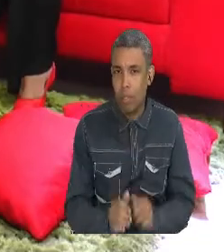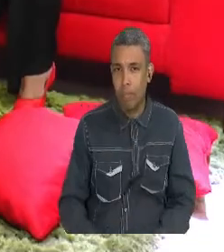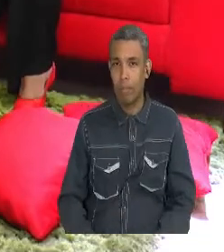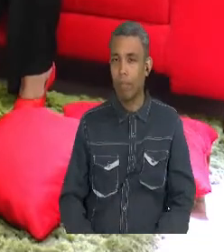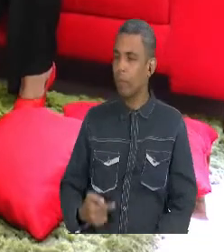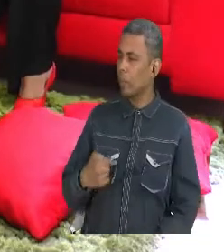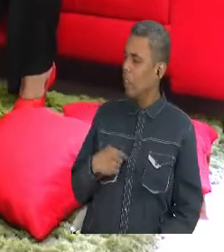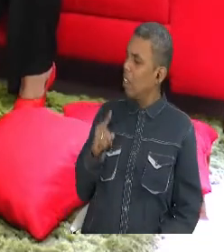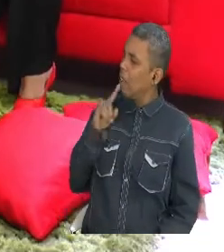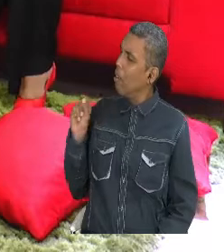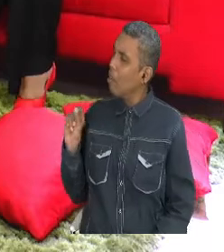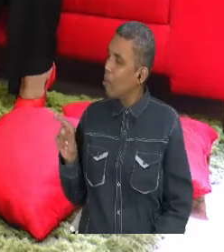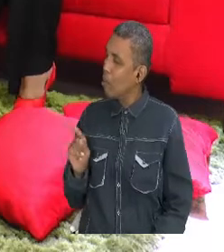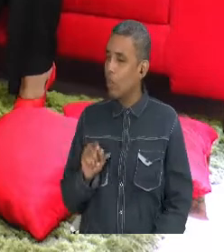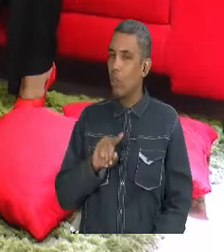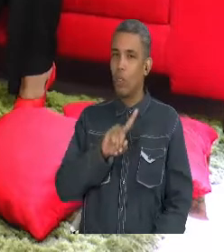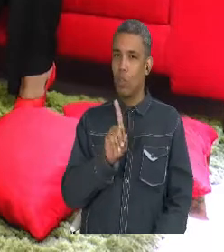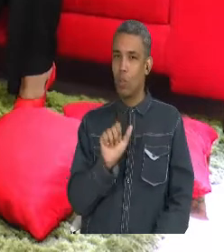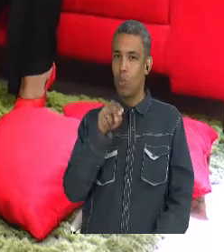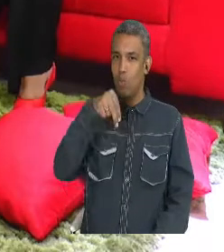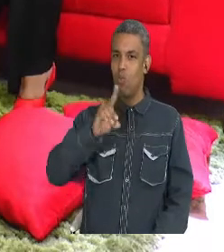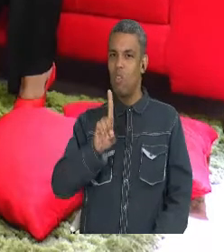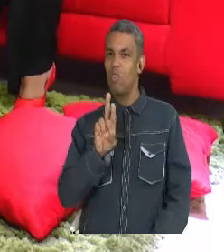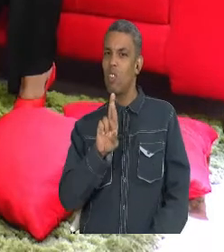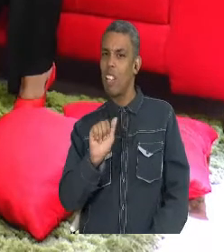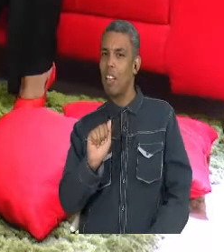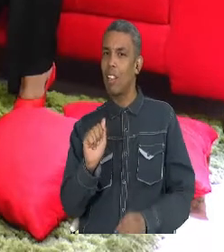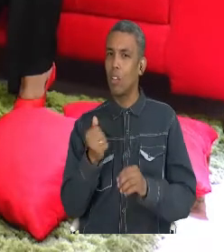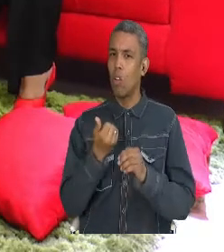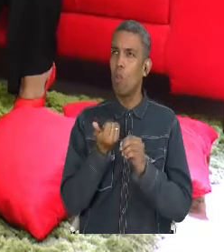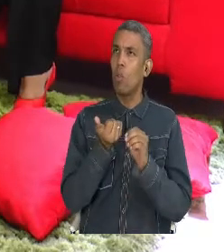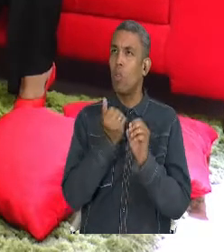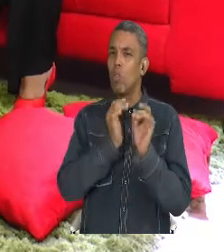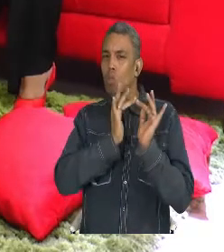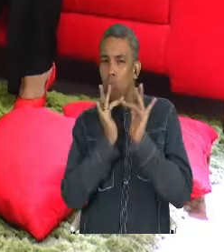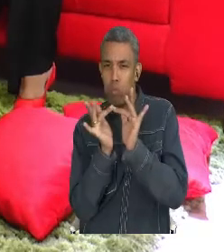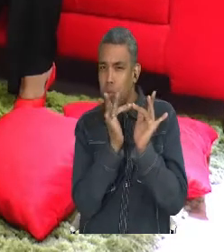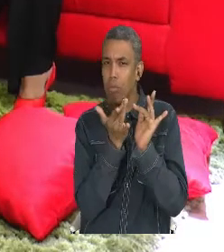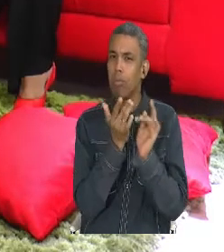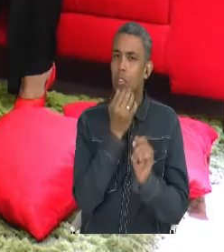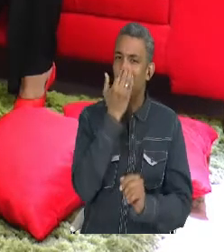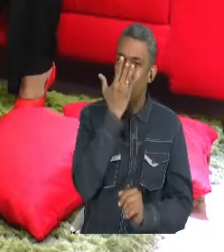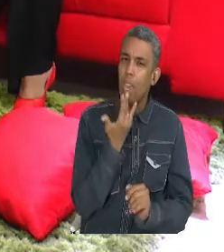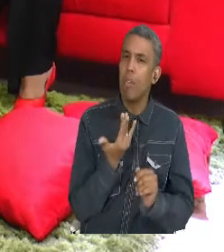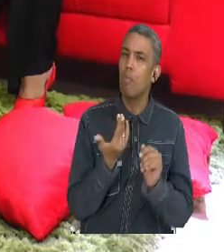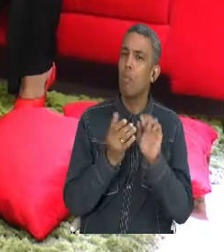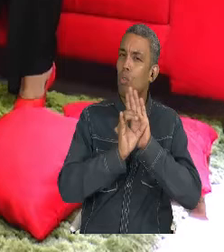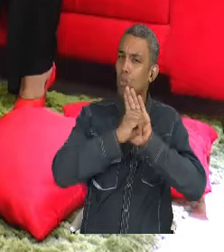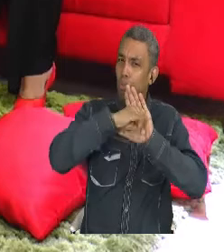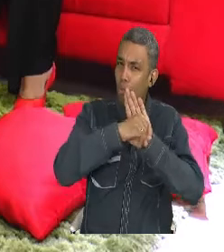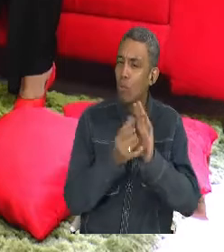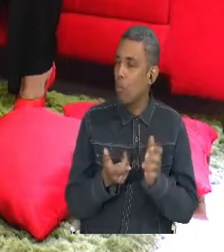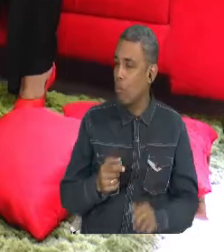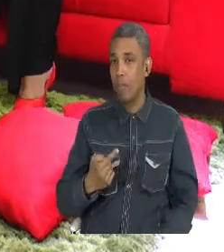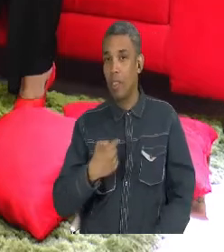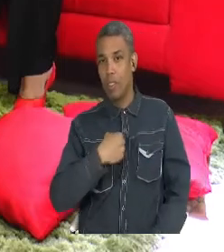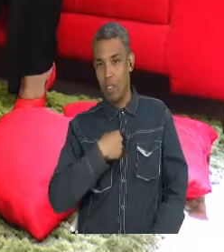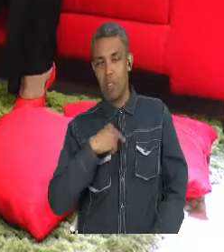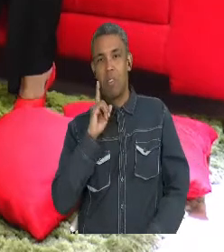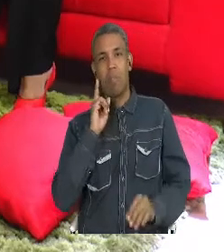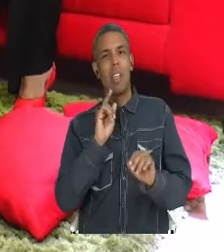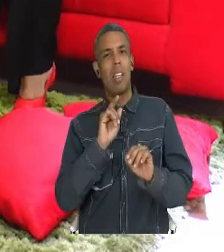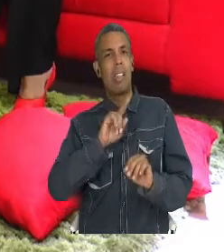para Sandra y es en redes sociales, ¿dónde la podemos encontrar? Bueno, en las redes sociales está Sandra, La Voz de América,